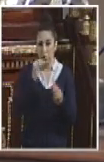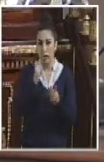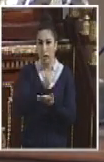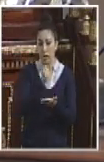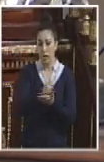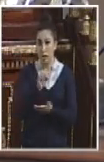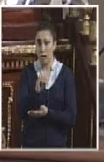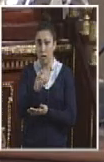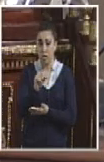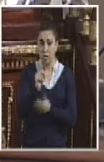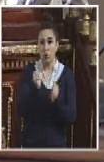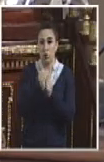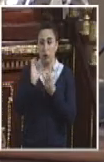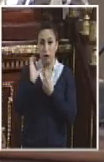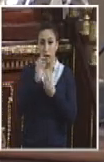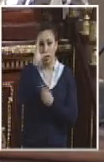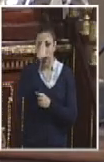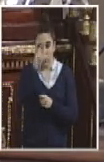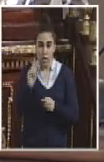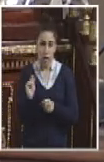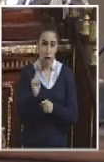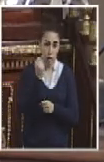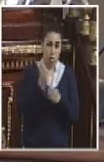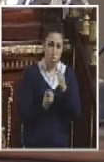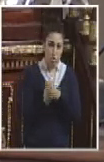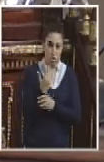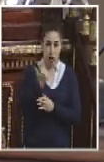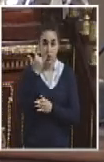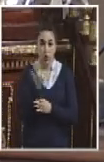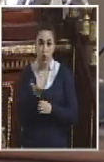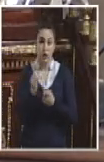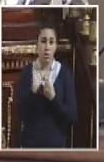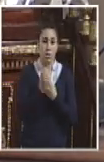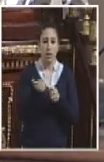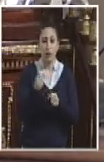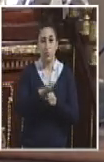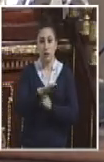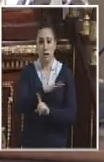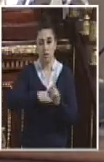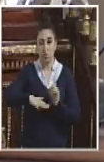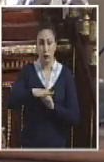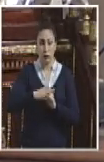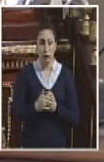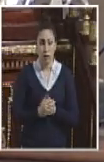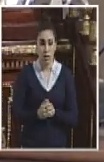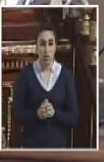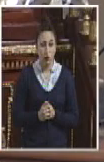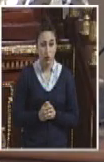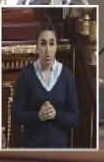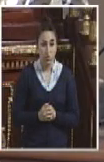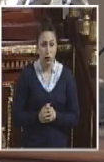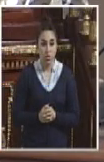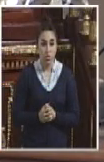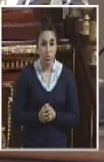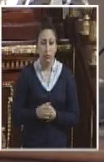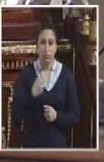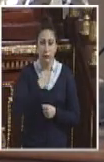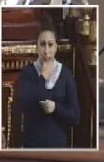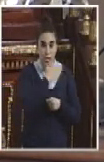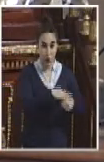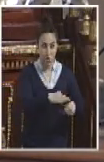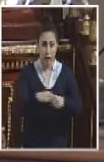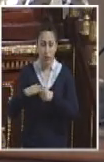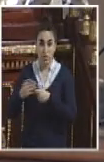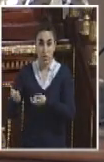de Ciencia, Tecnología e Innovación y la de Administración Pública Local. Se informa al Pleno que se recibió